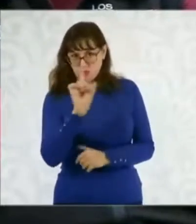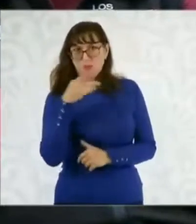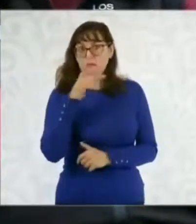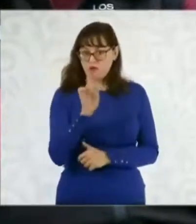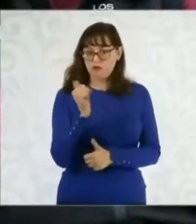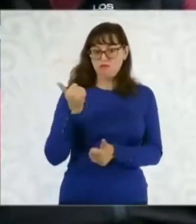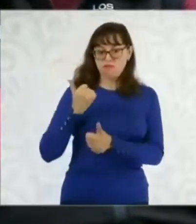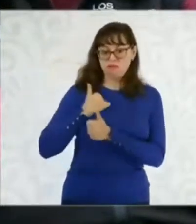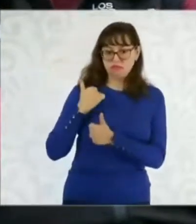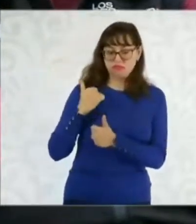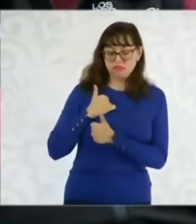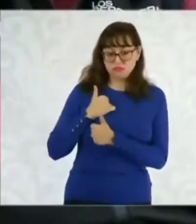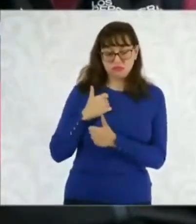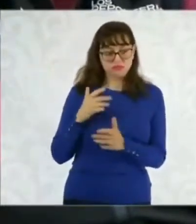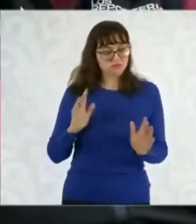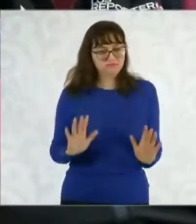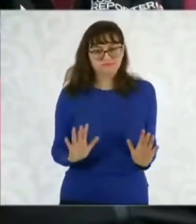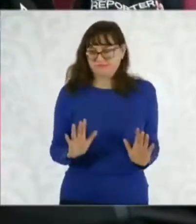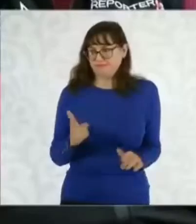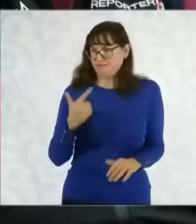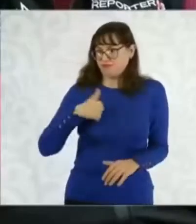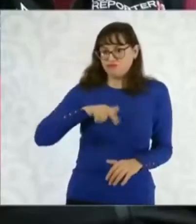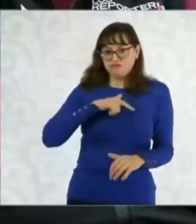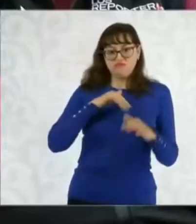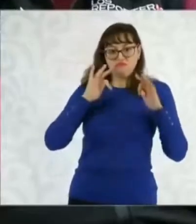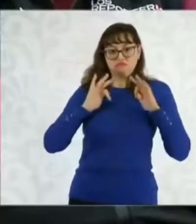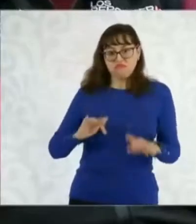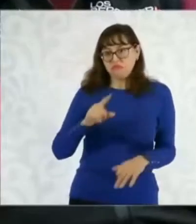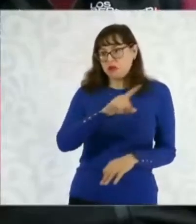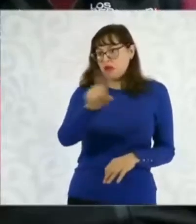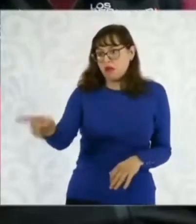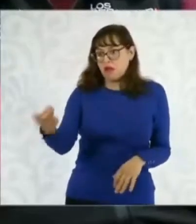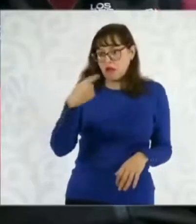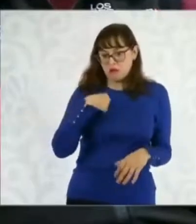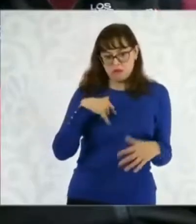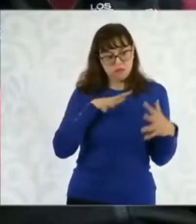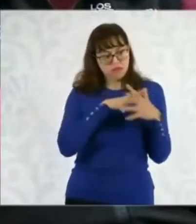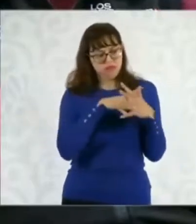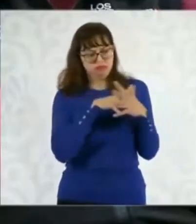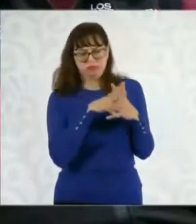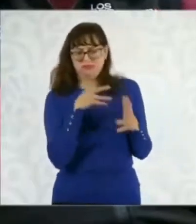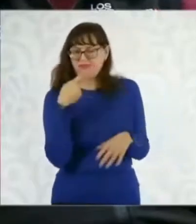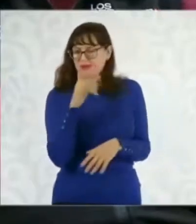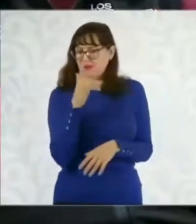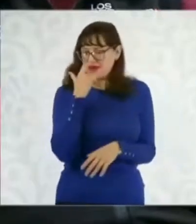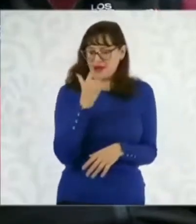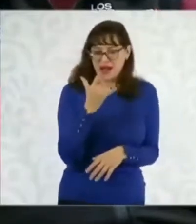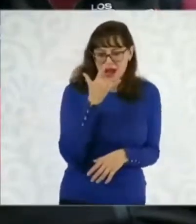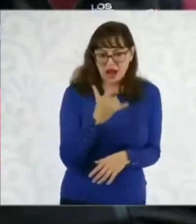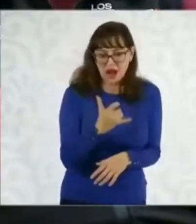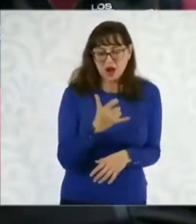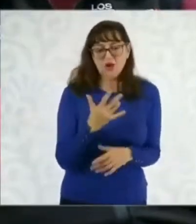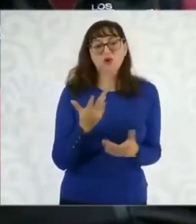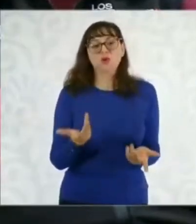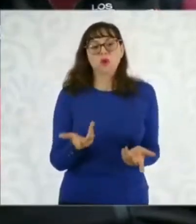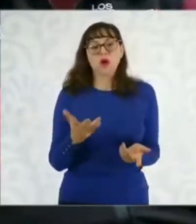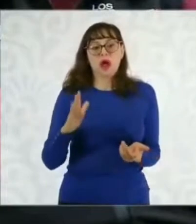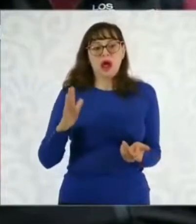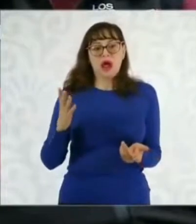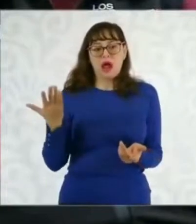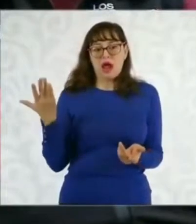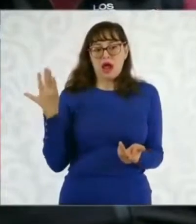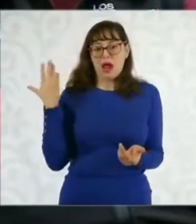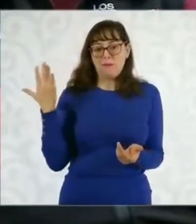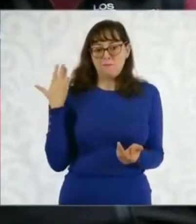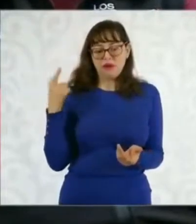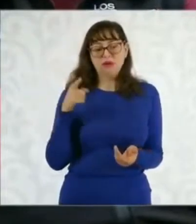que insisten en que ellos son primero agredidos, sin embargo muchos de esos casos no son esclarecidos. Supimos de uno,